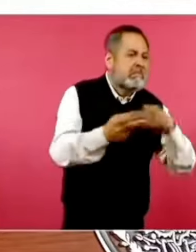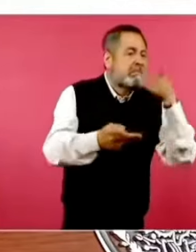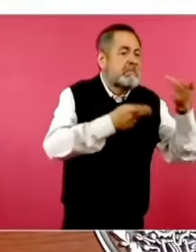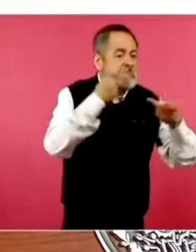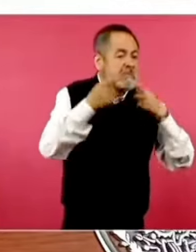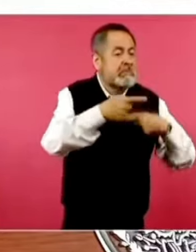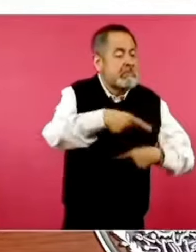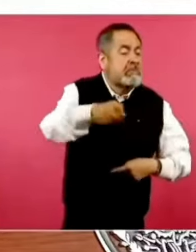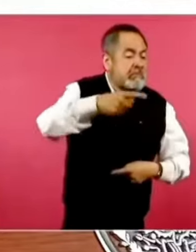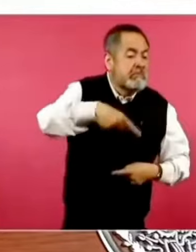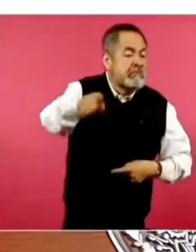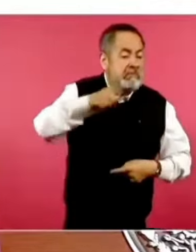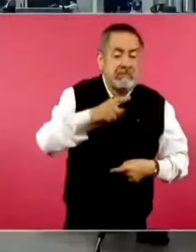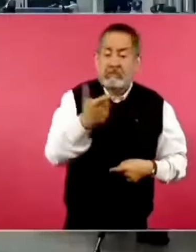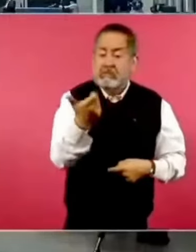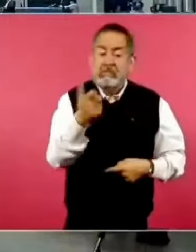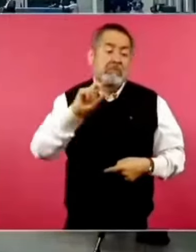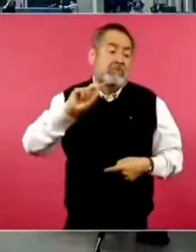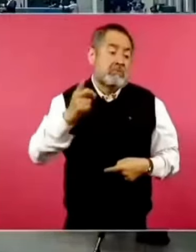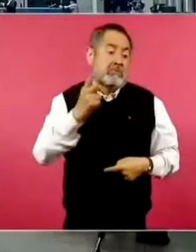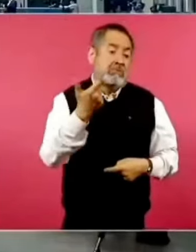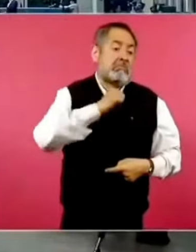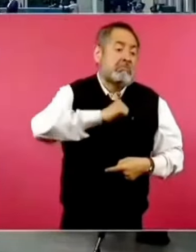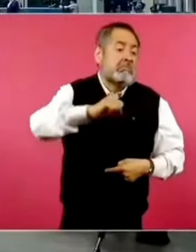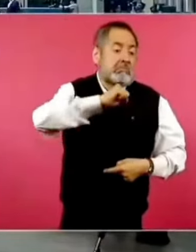para ver si se da marcha atrás